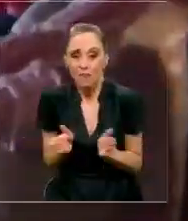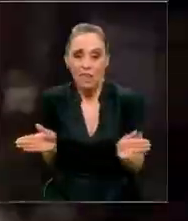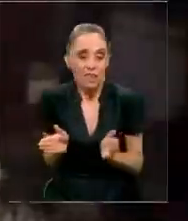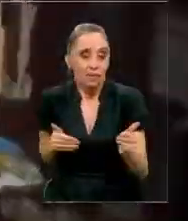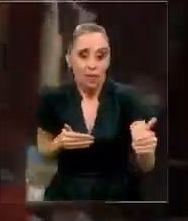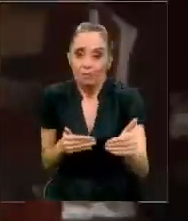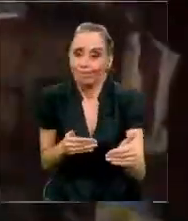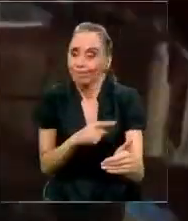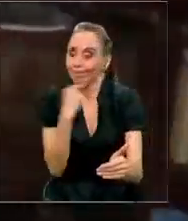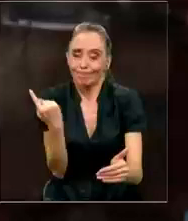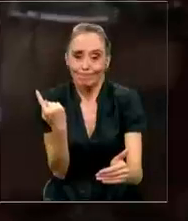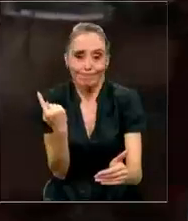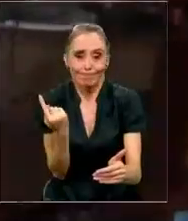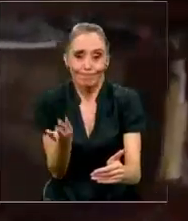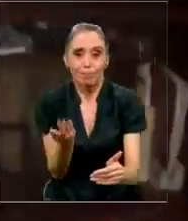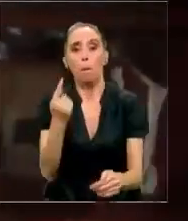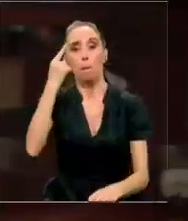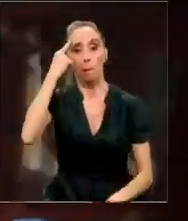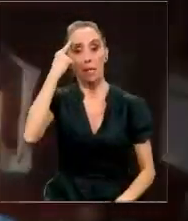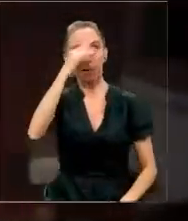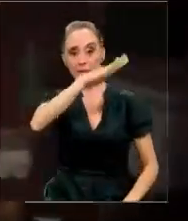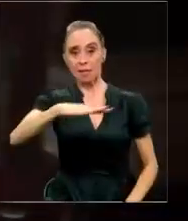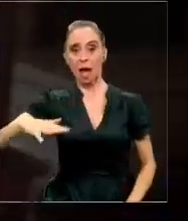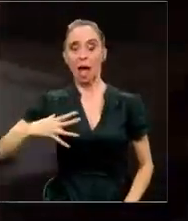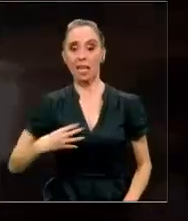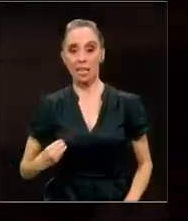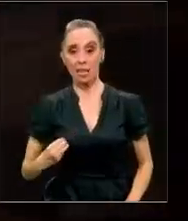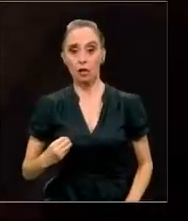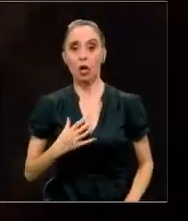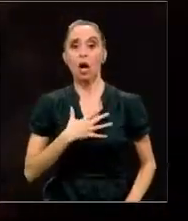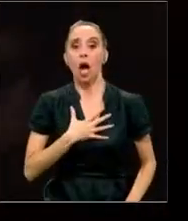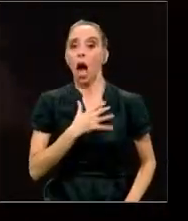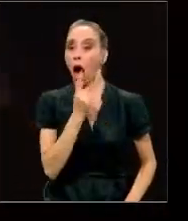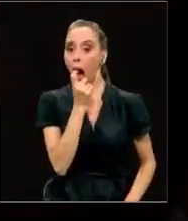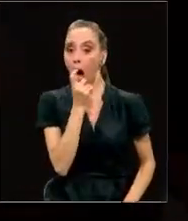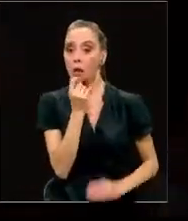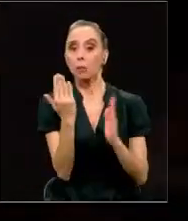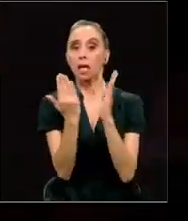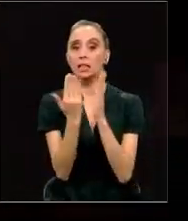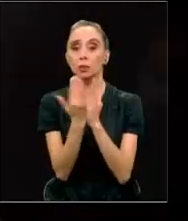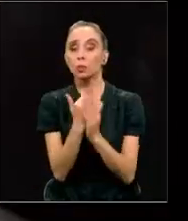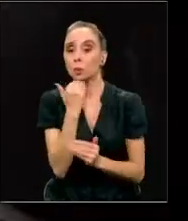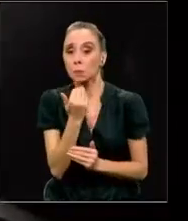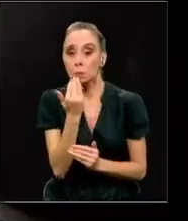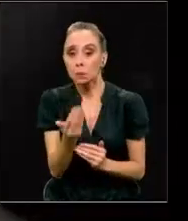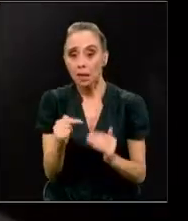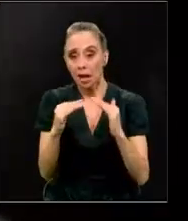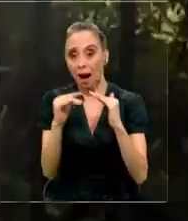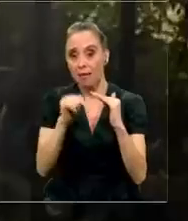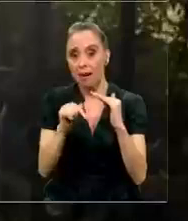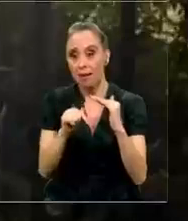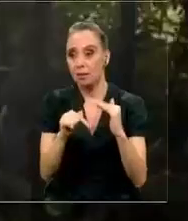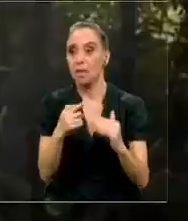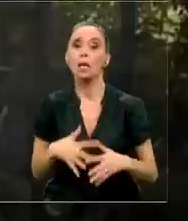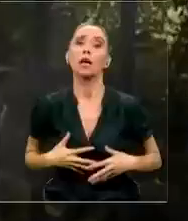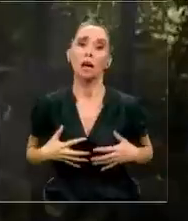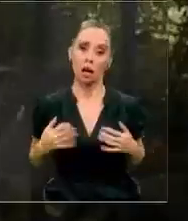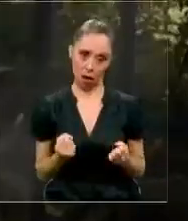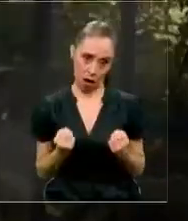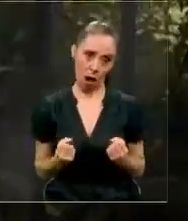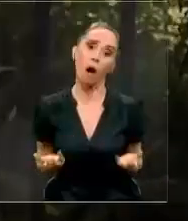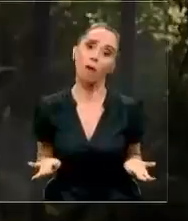hace insuficiente, sobre todo pensando que sus hijos tienen asma y estudian en precarias condiciones. Da rabia